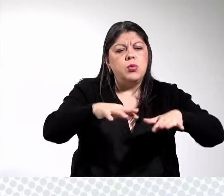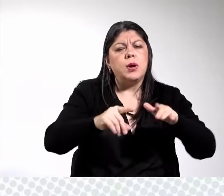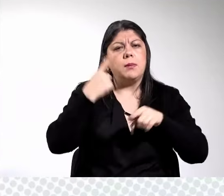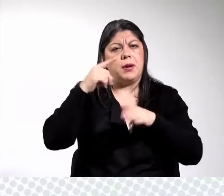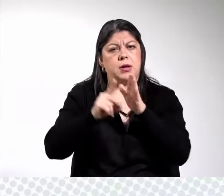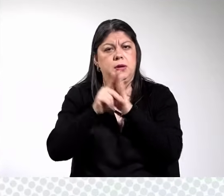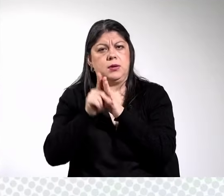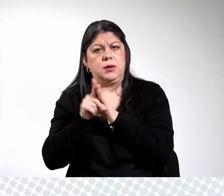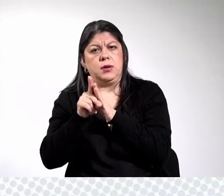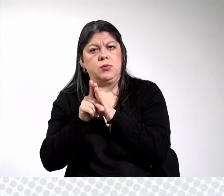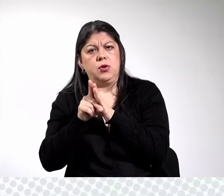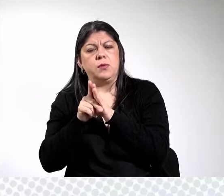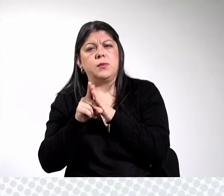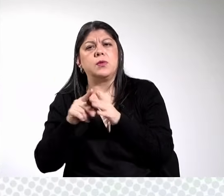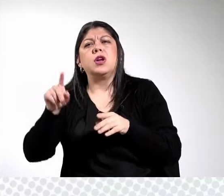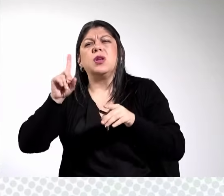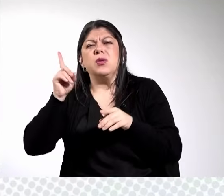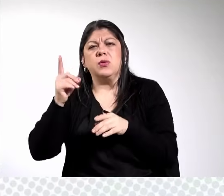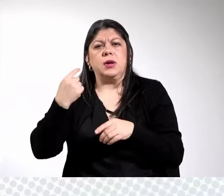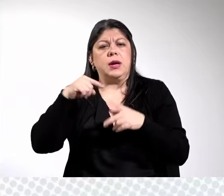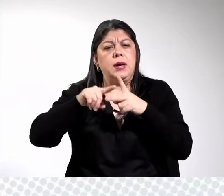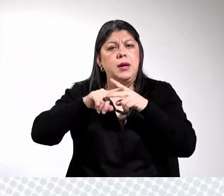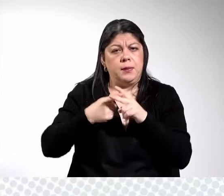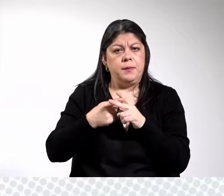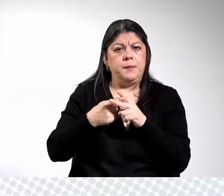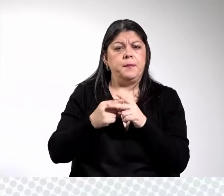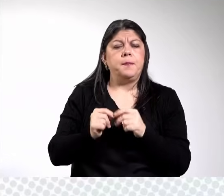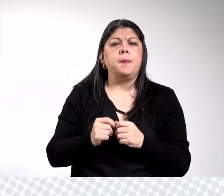Tienen que ser polos de desarrollo que comiencen